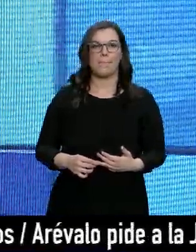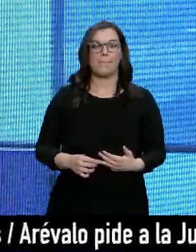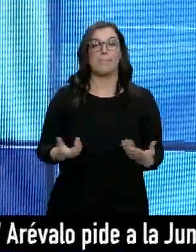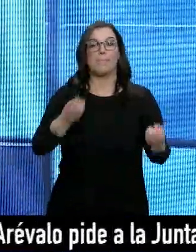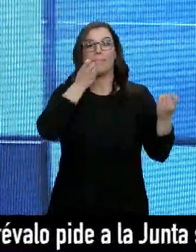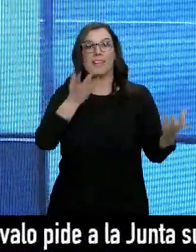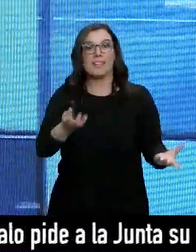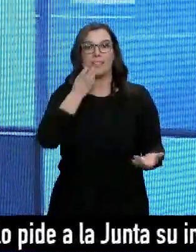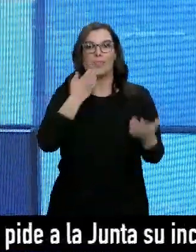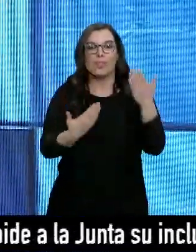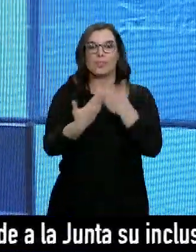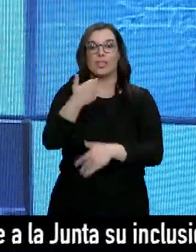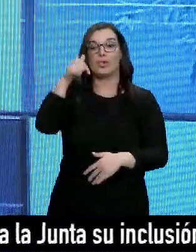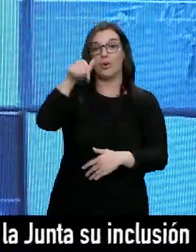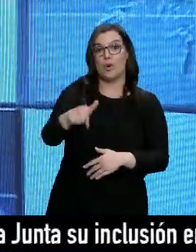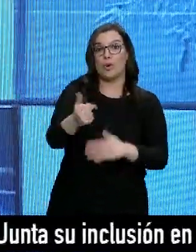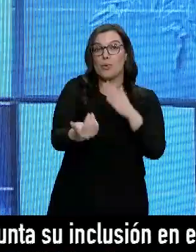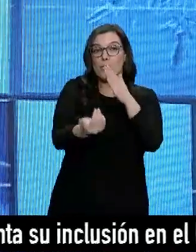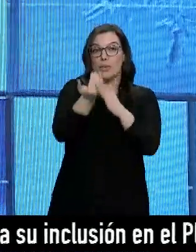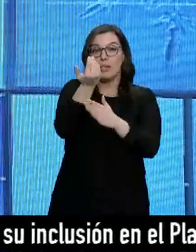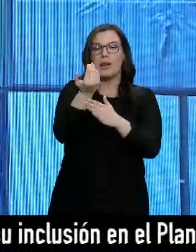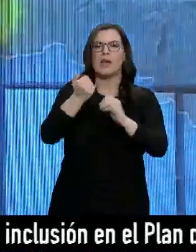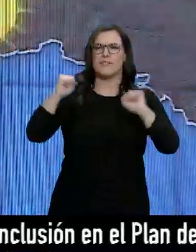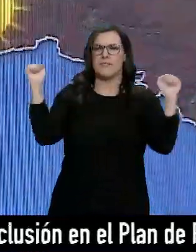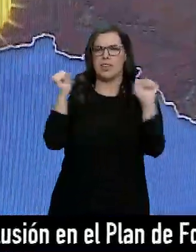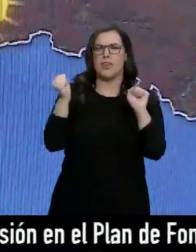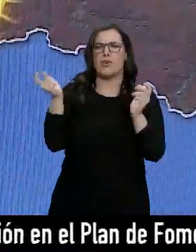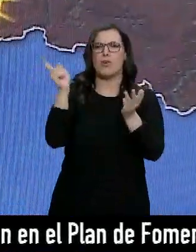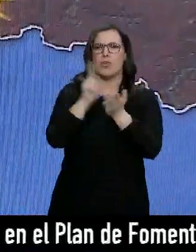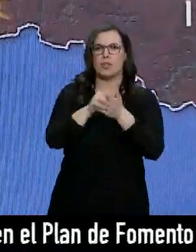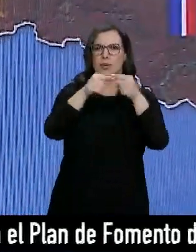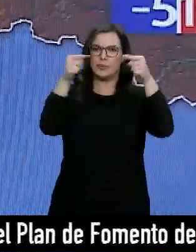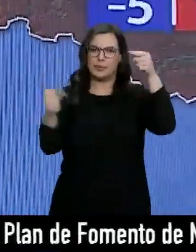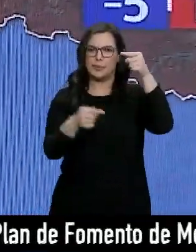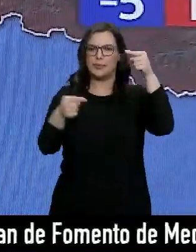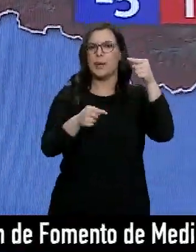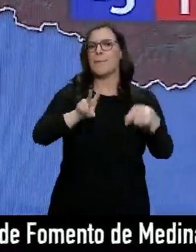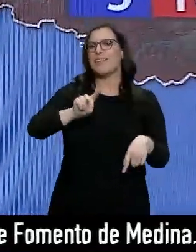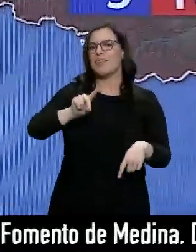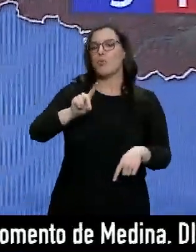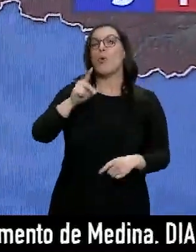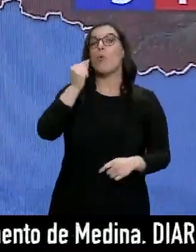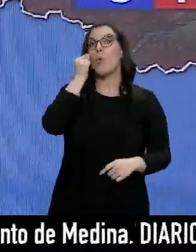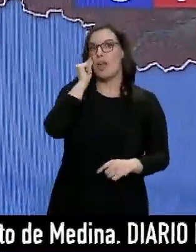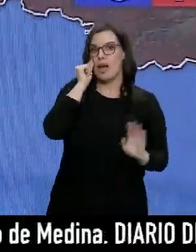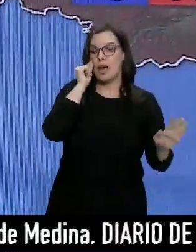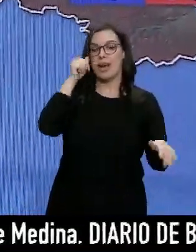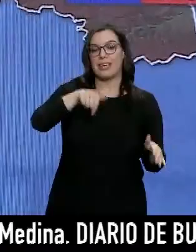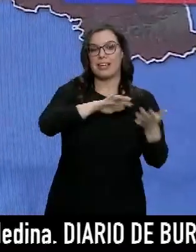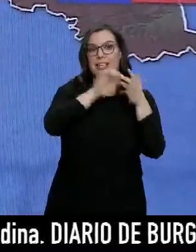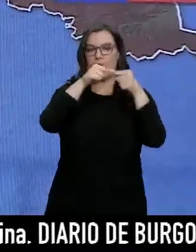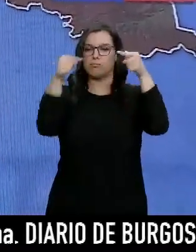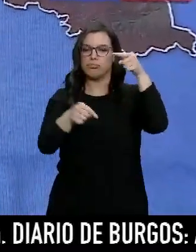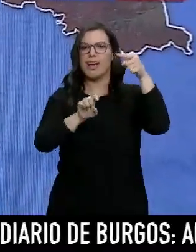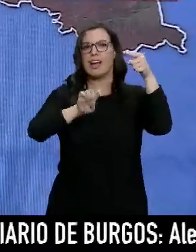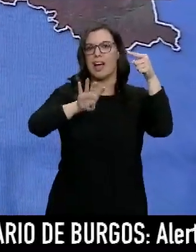¿Qué tal? Muy buenos días. Hoy hemos vuelto a amanecer con muchísimo frío, 21 grados bajo cero en Guadalajara, y en Castilla y León hemos bajado hasta los 14